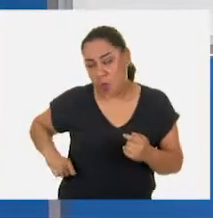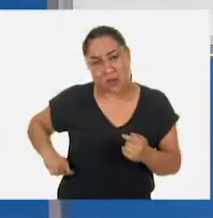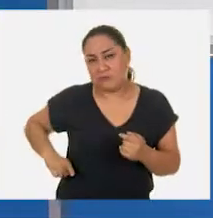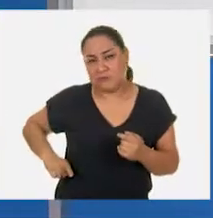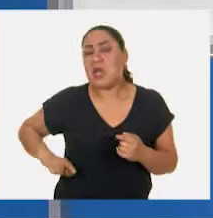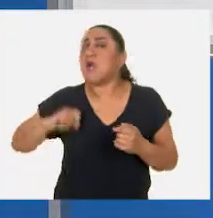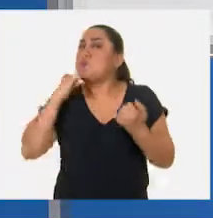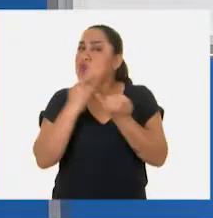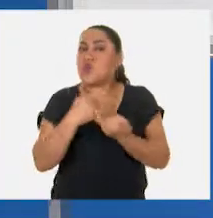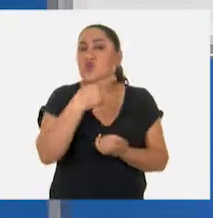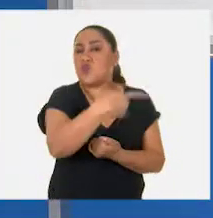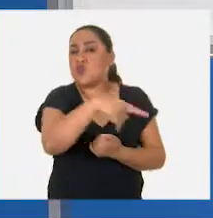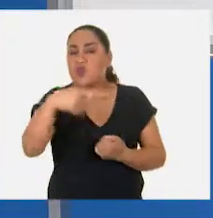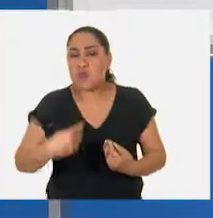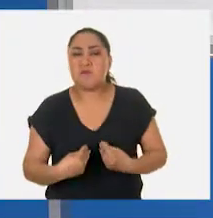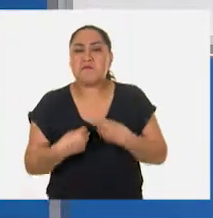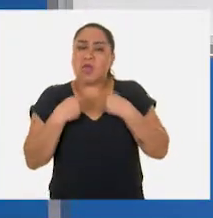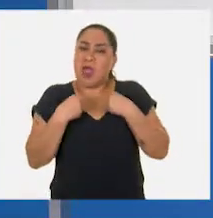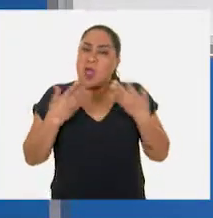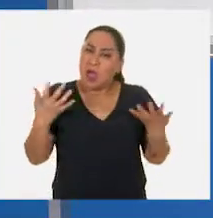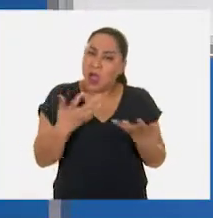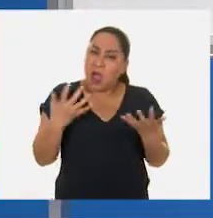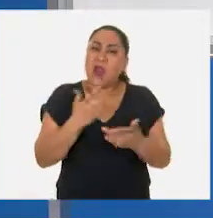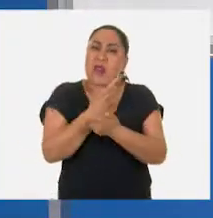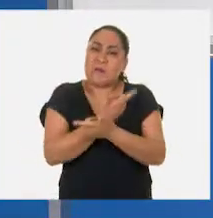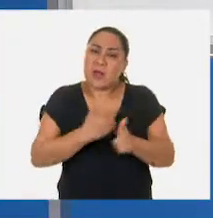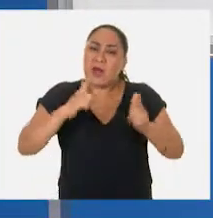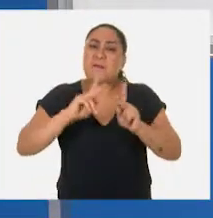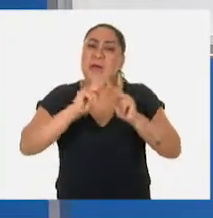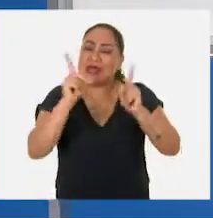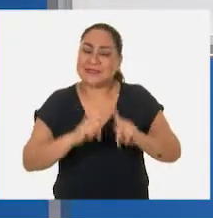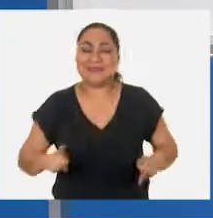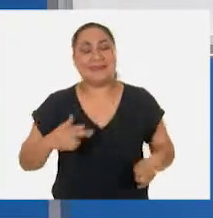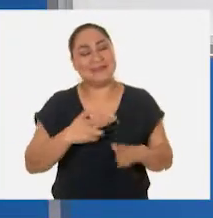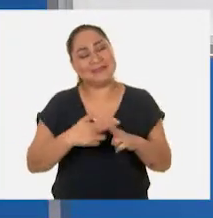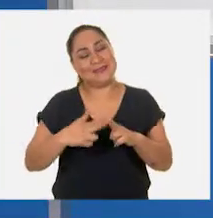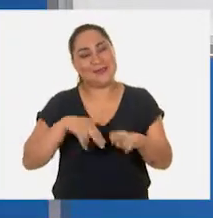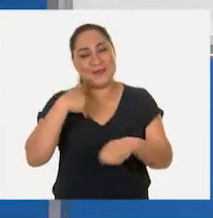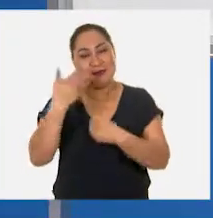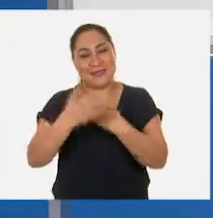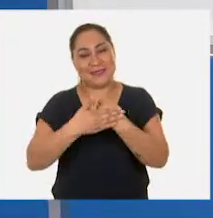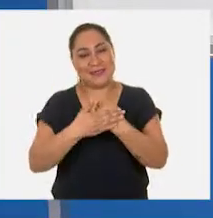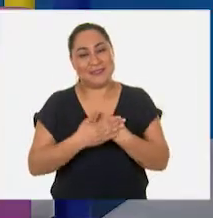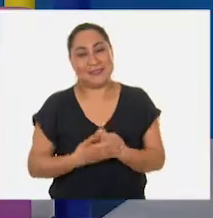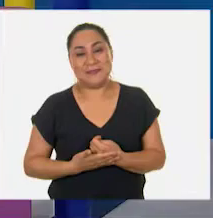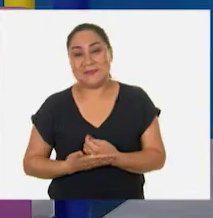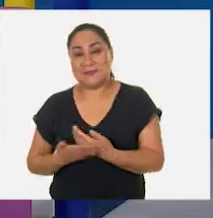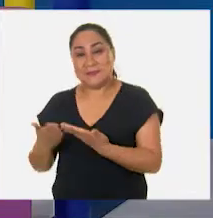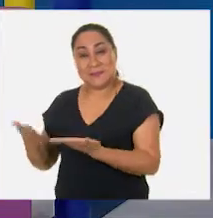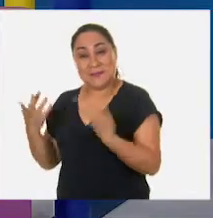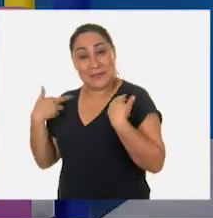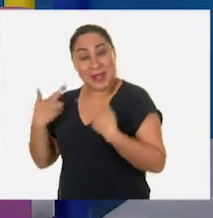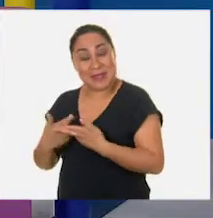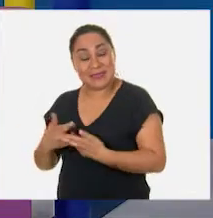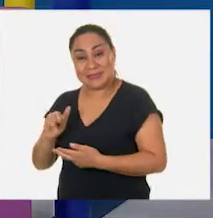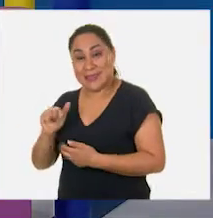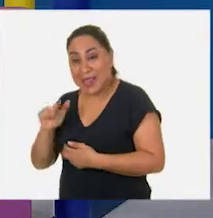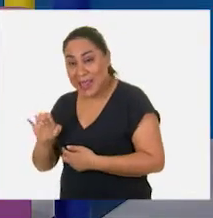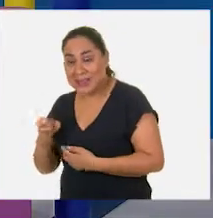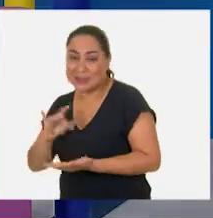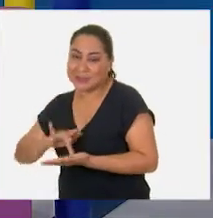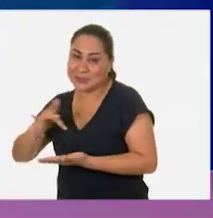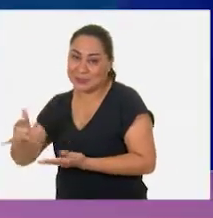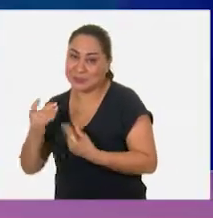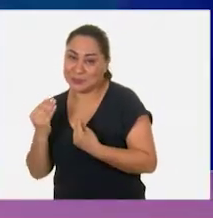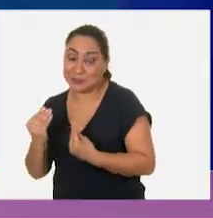de vida. Actuemos con libertad y armonía. Hasta la próxima. Maestra Erika, Ale, muchísimas gracias.